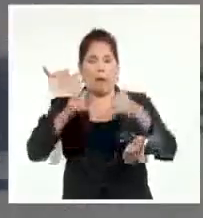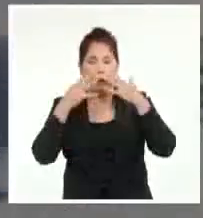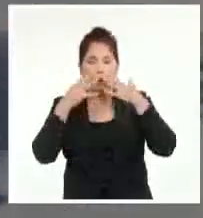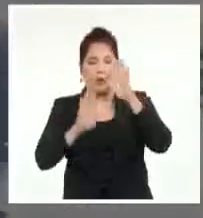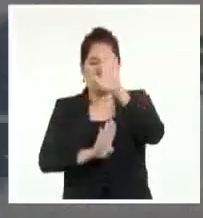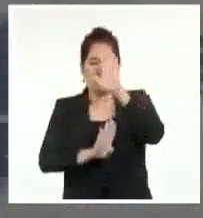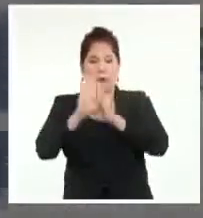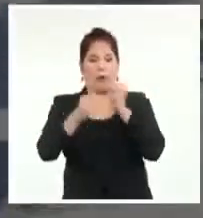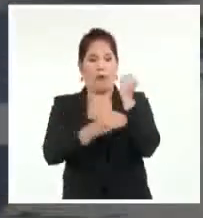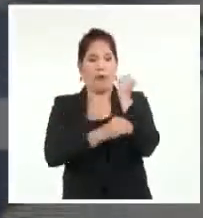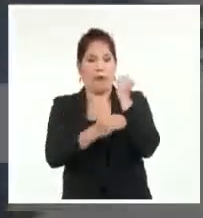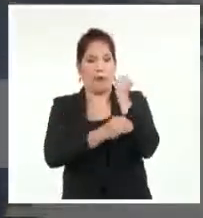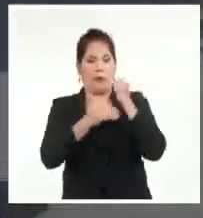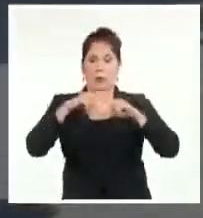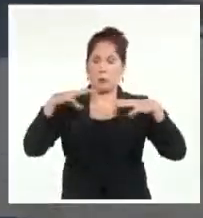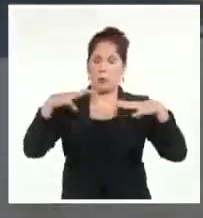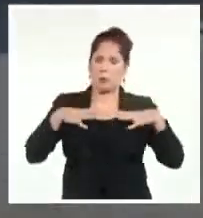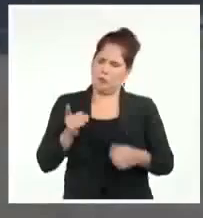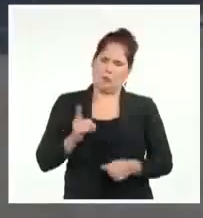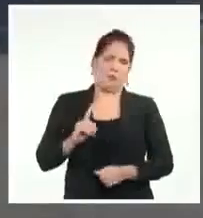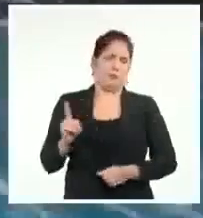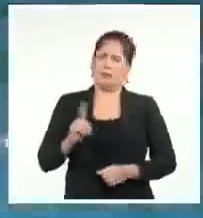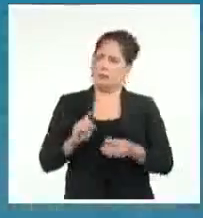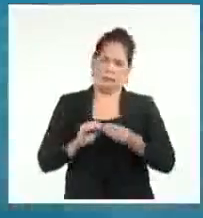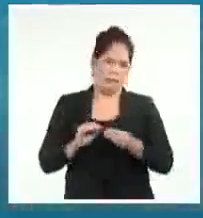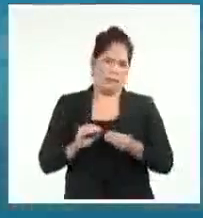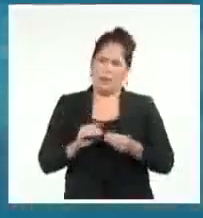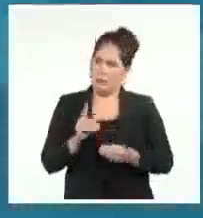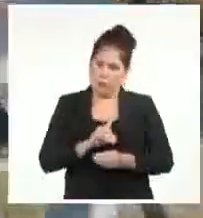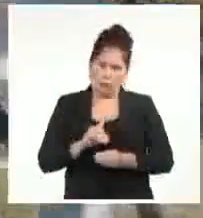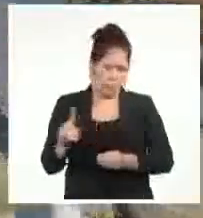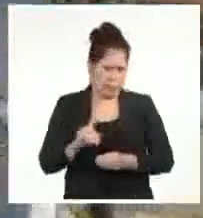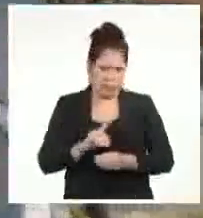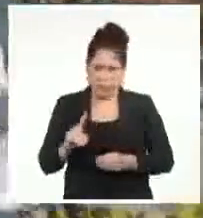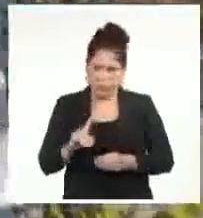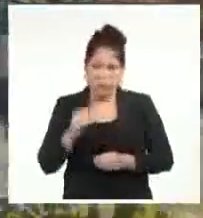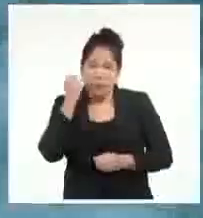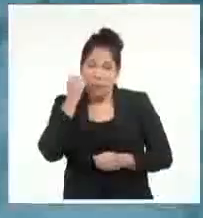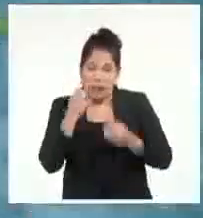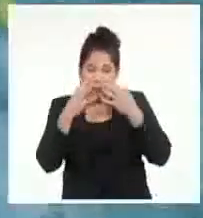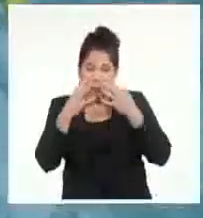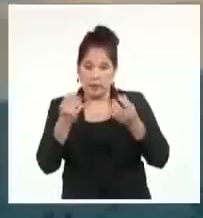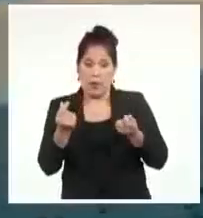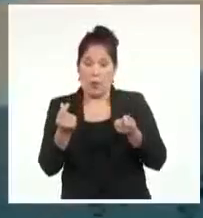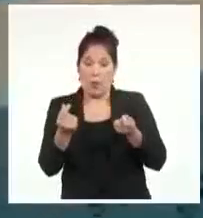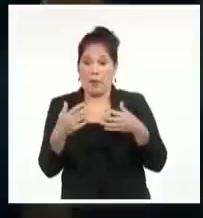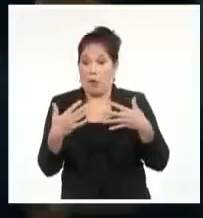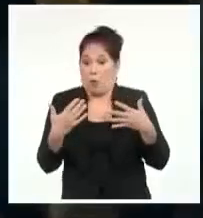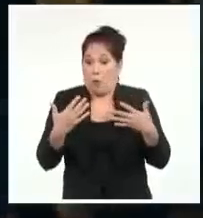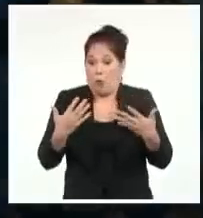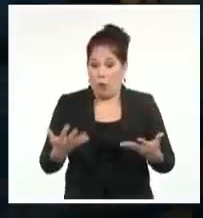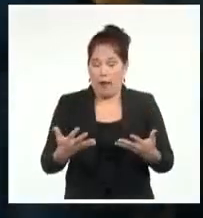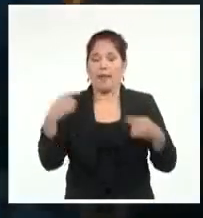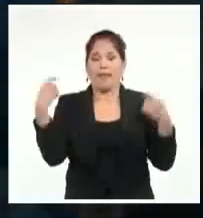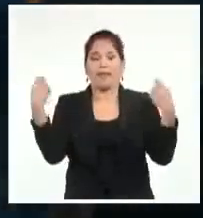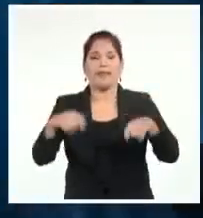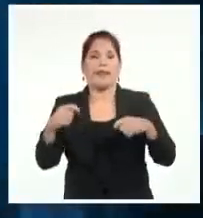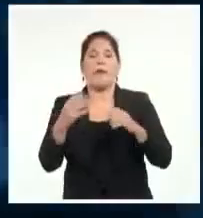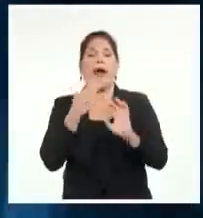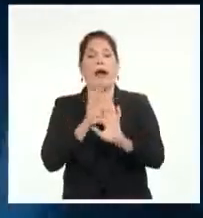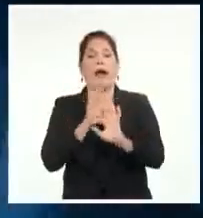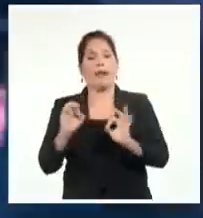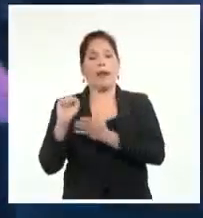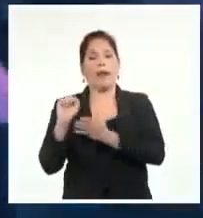la fortaleza mayor o menor del aporte del turismo a la economía del país. Es la